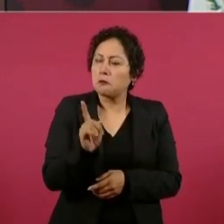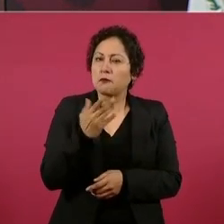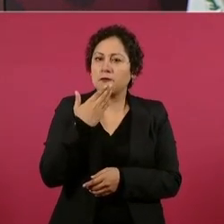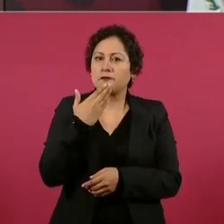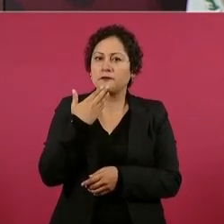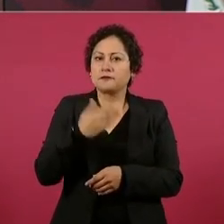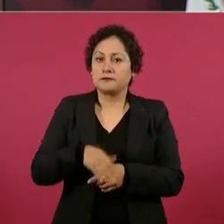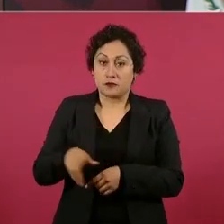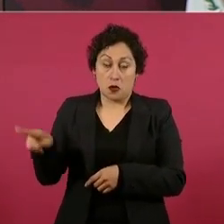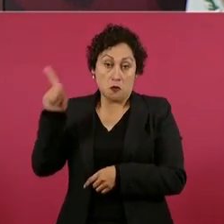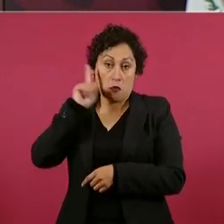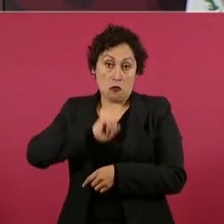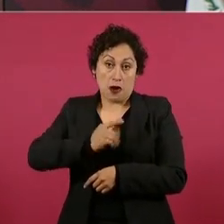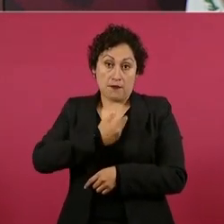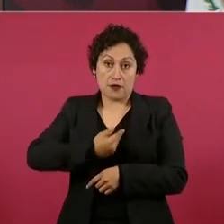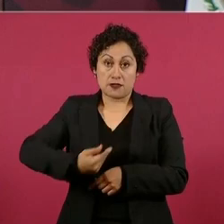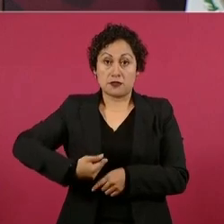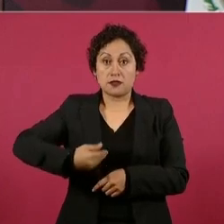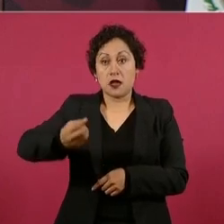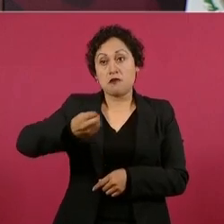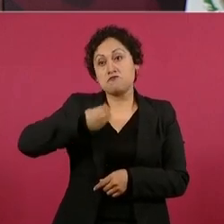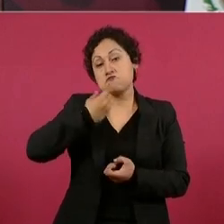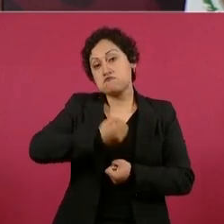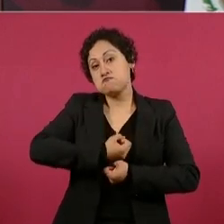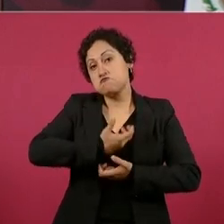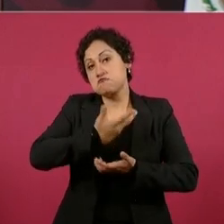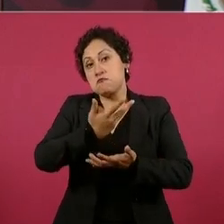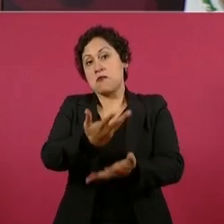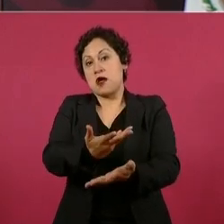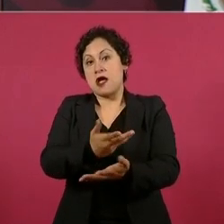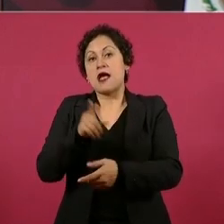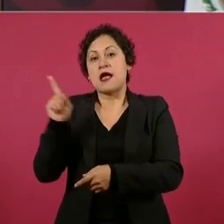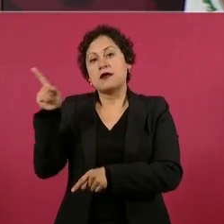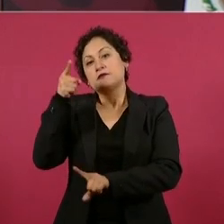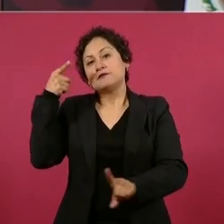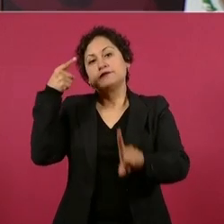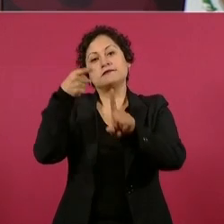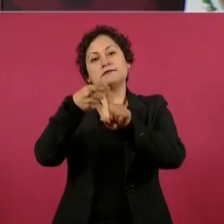dedicó básicamente a las mujeres.